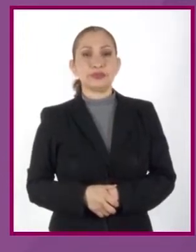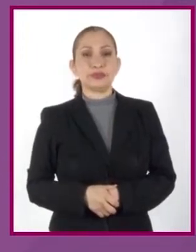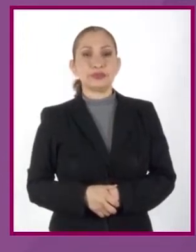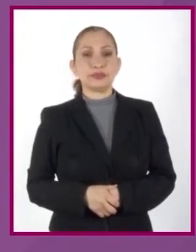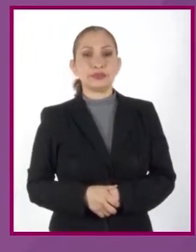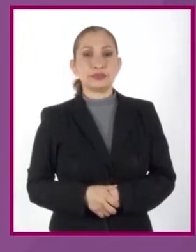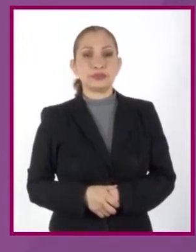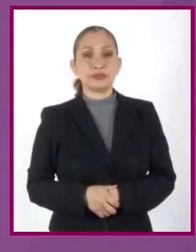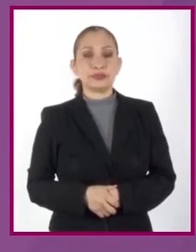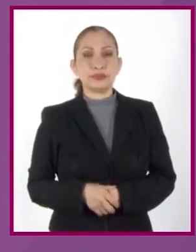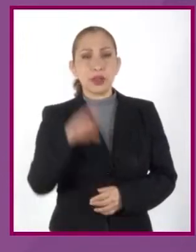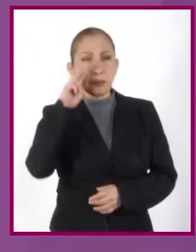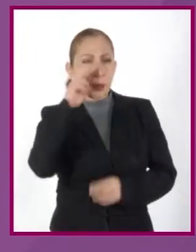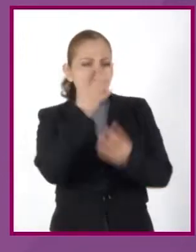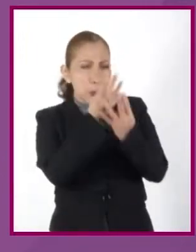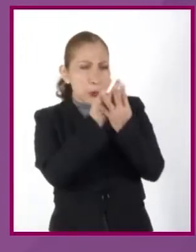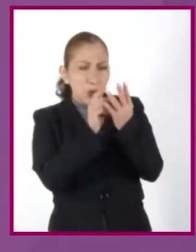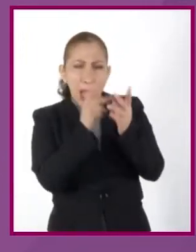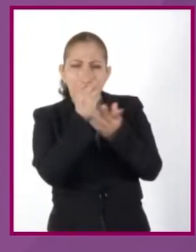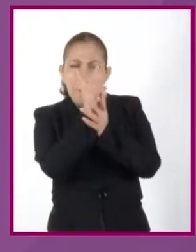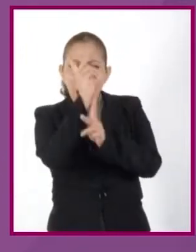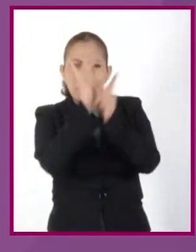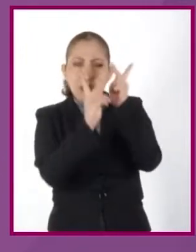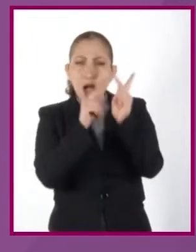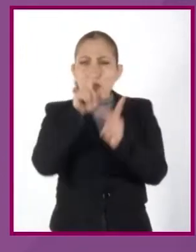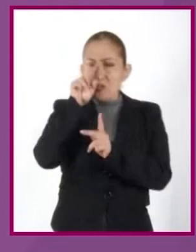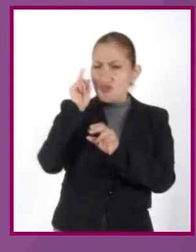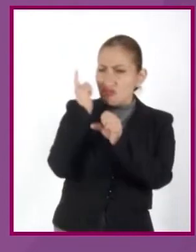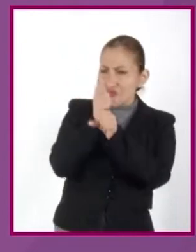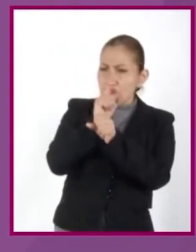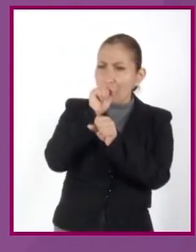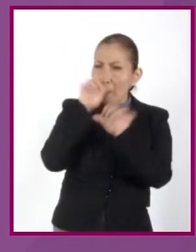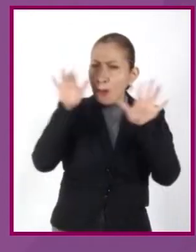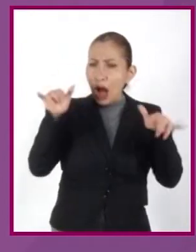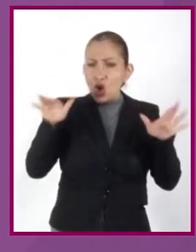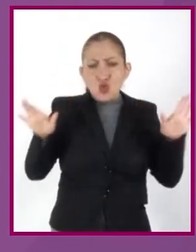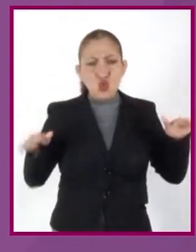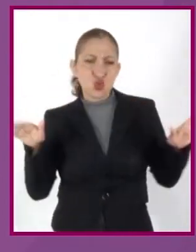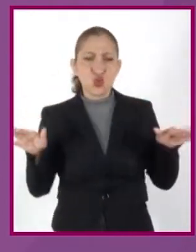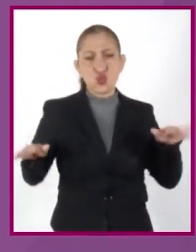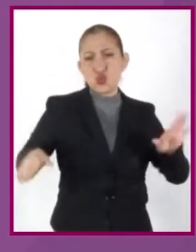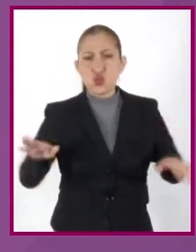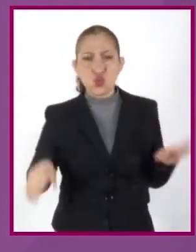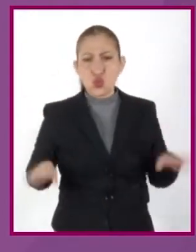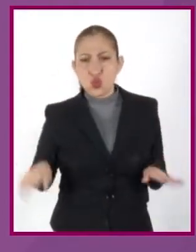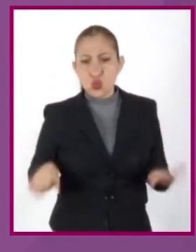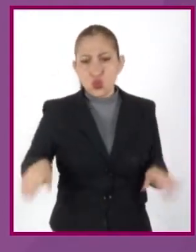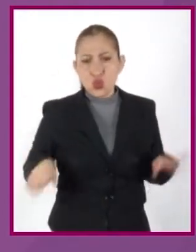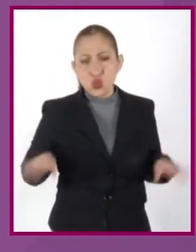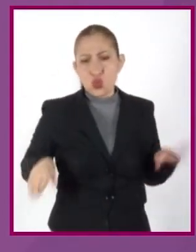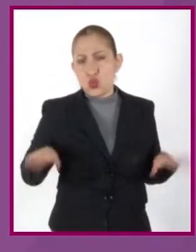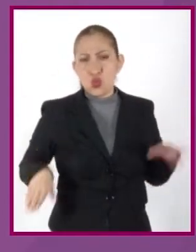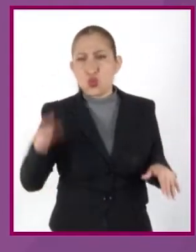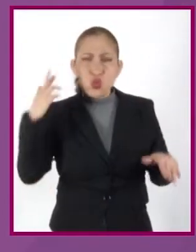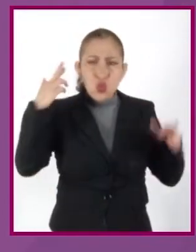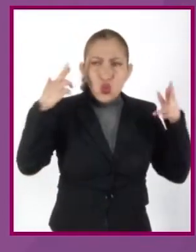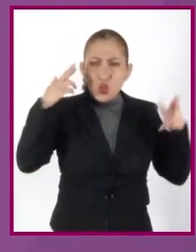Vio que de unos matorrales salió un pajarito sacudiéndose las alitas